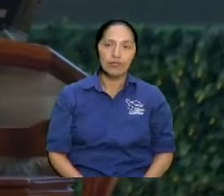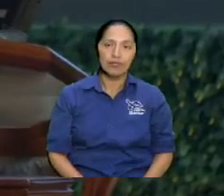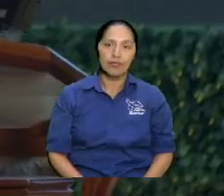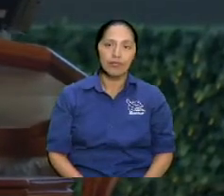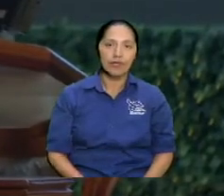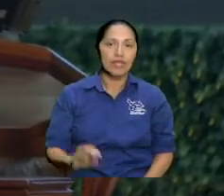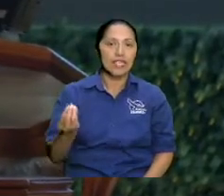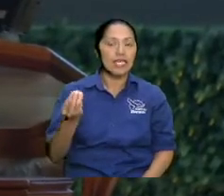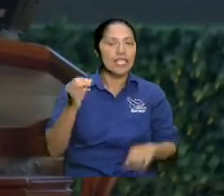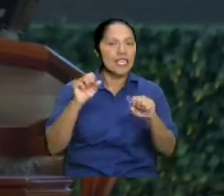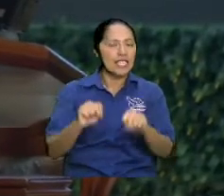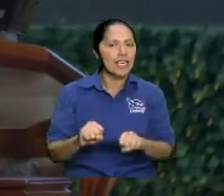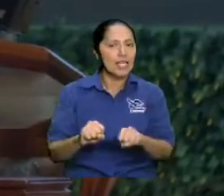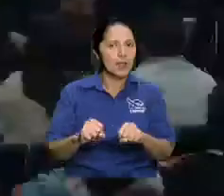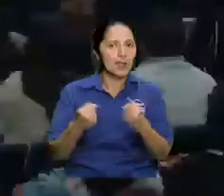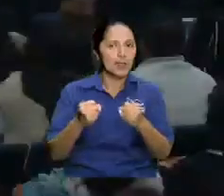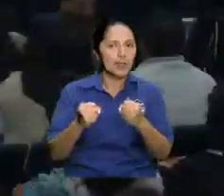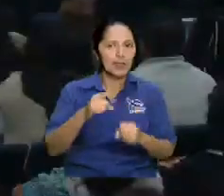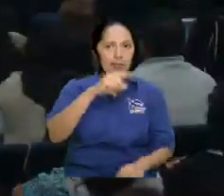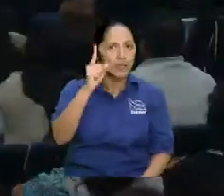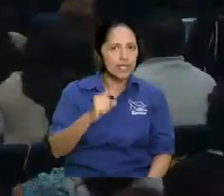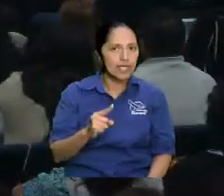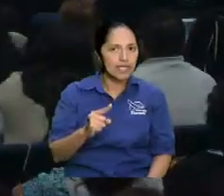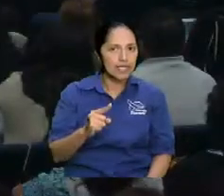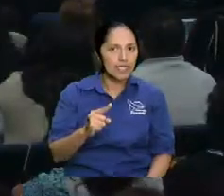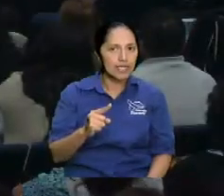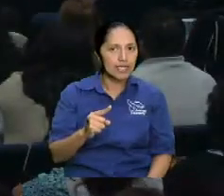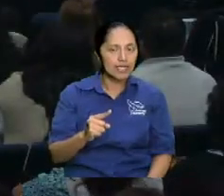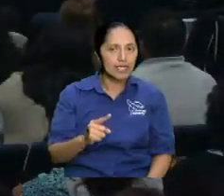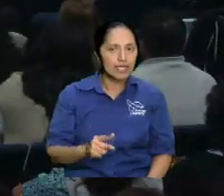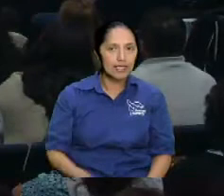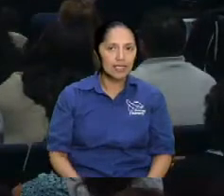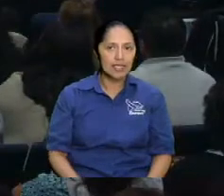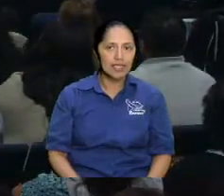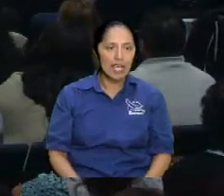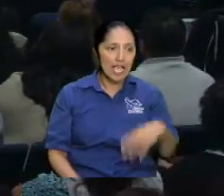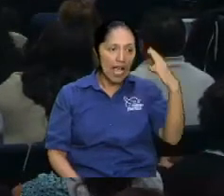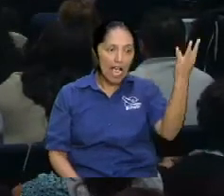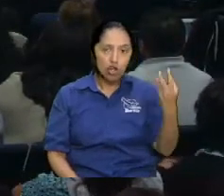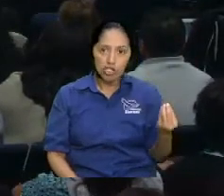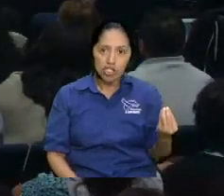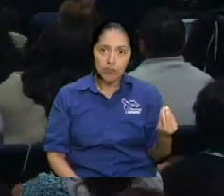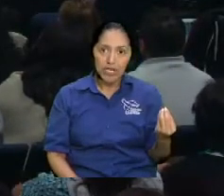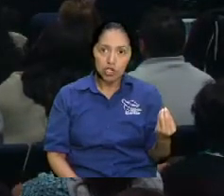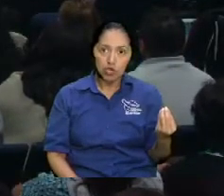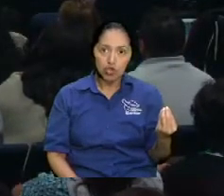¿Qué puede hacer? ¿Aplastar a los espíritus empobrecedores?